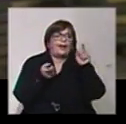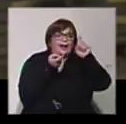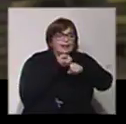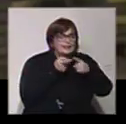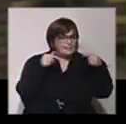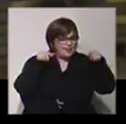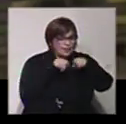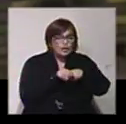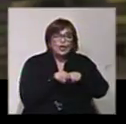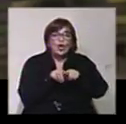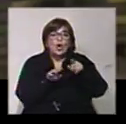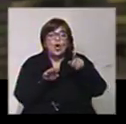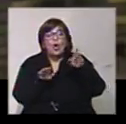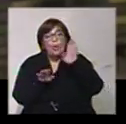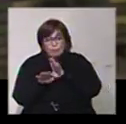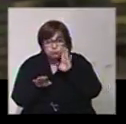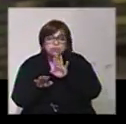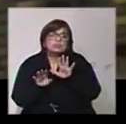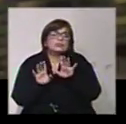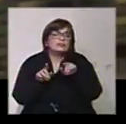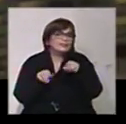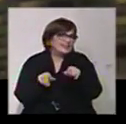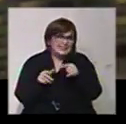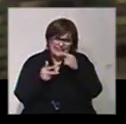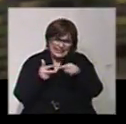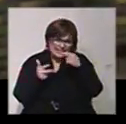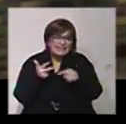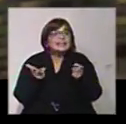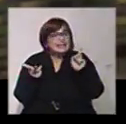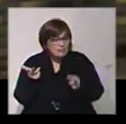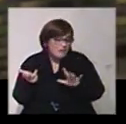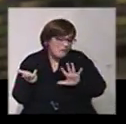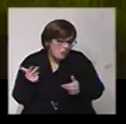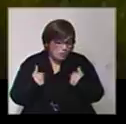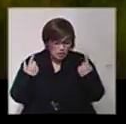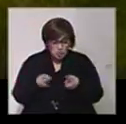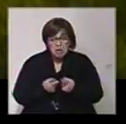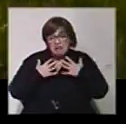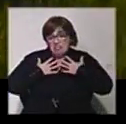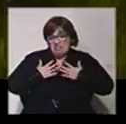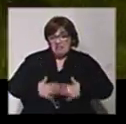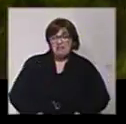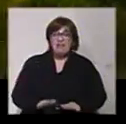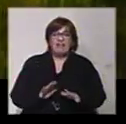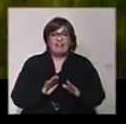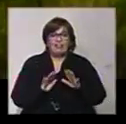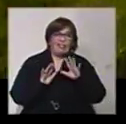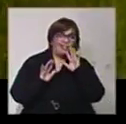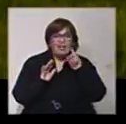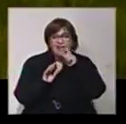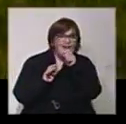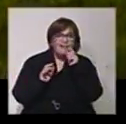igualitario. Entonces, como que esas cosas, y después el estilo de ser del uruguayo, tranquilo, sin invadirlo, ¿viste? Como